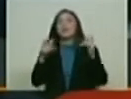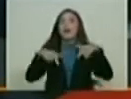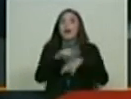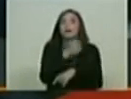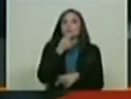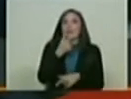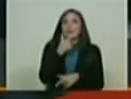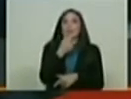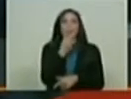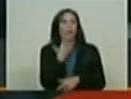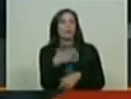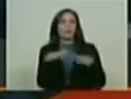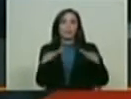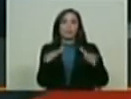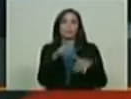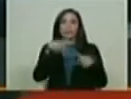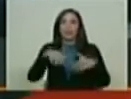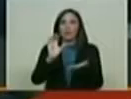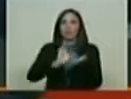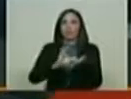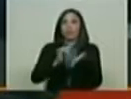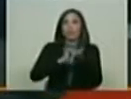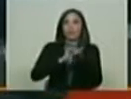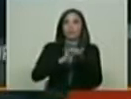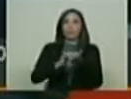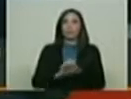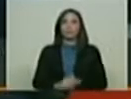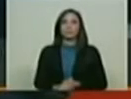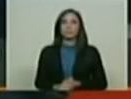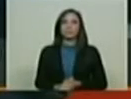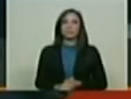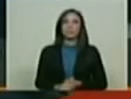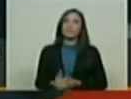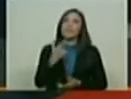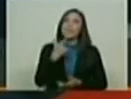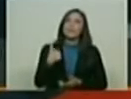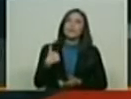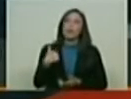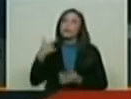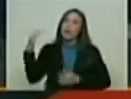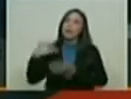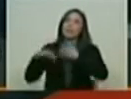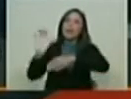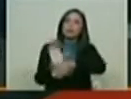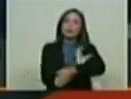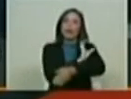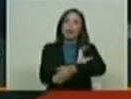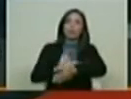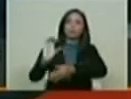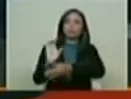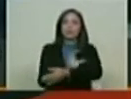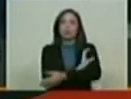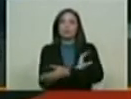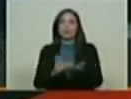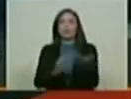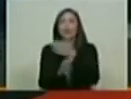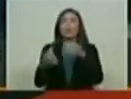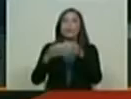ciudad. Me dijo, vengo de un concierto en Central Park, de un grupo africano, me dijo el